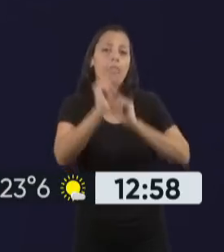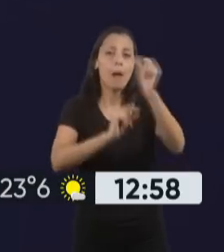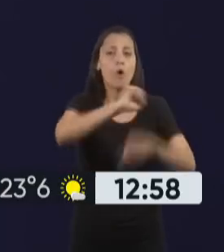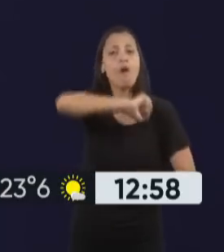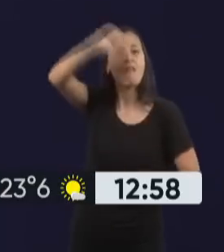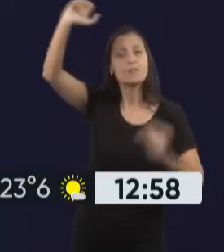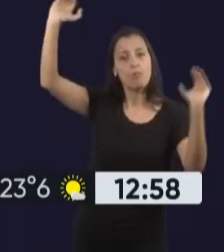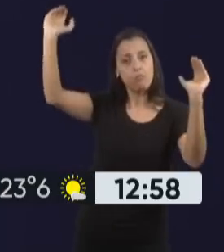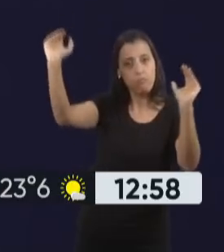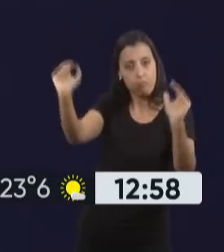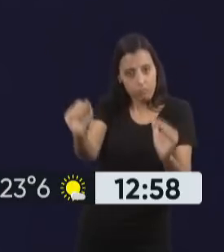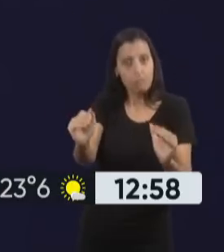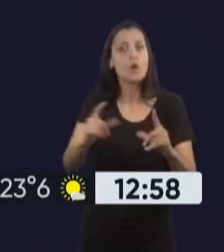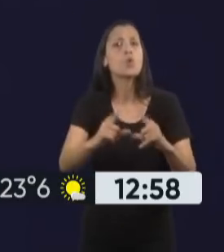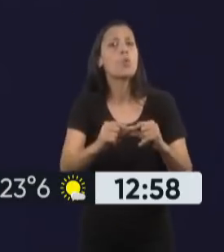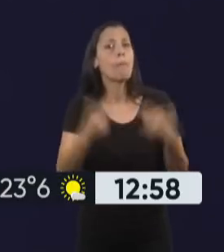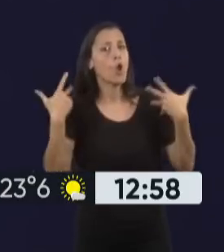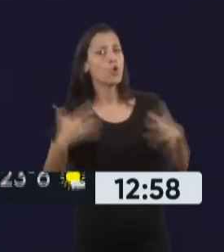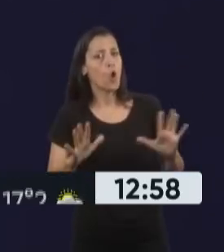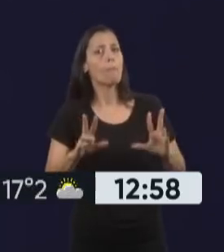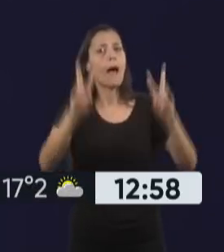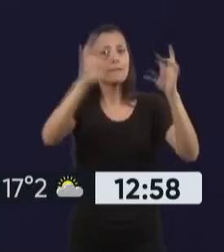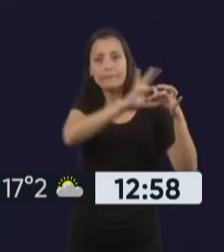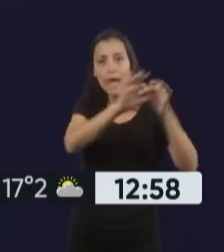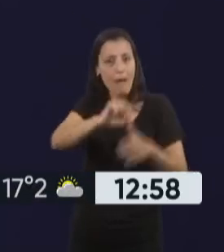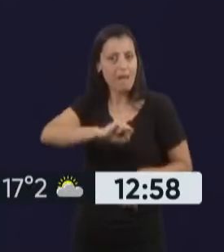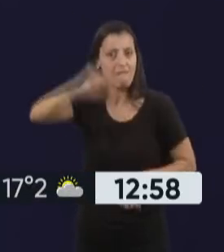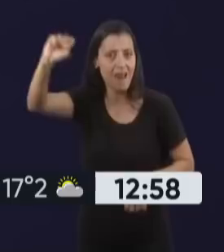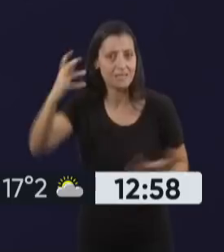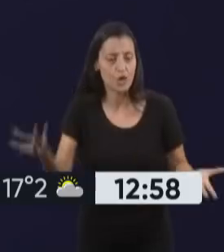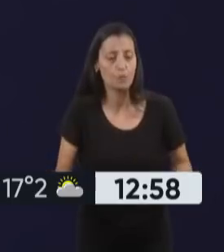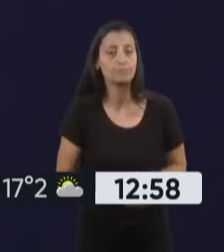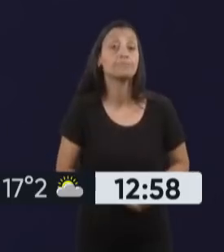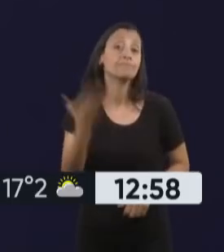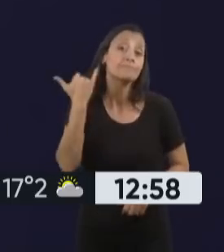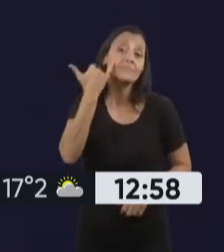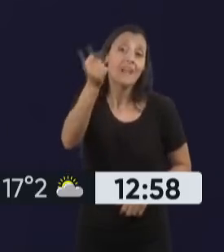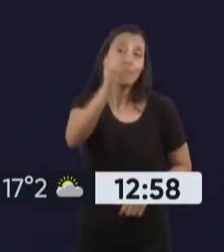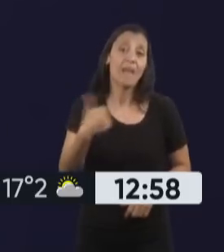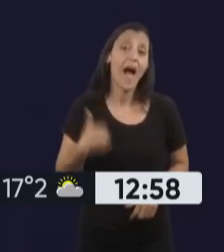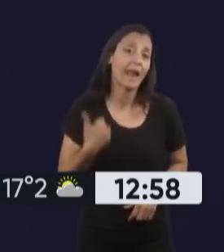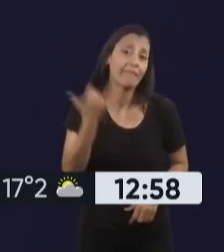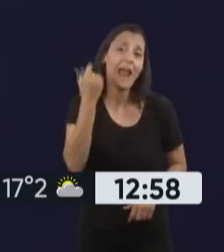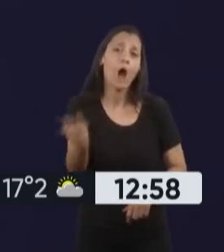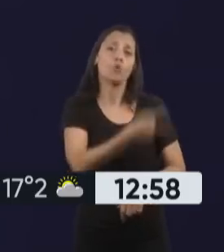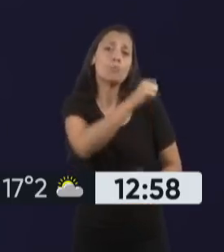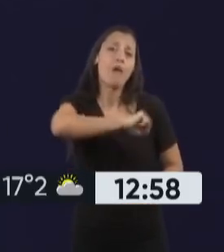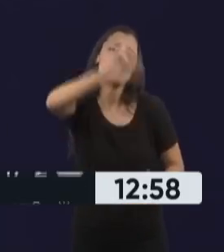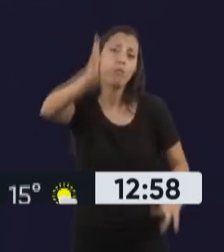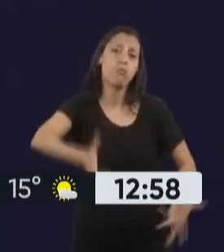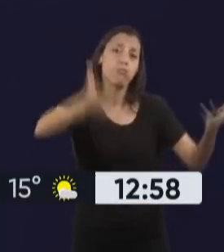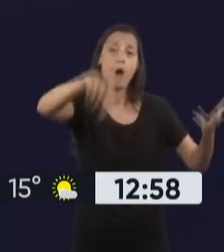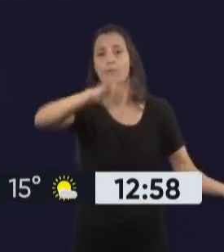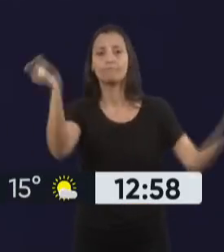convergencia a números razonables o más razonables de inflación de los que venía acostumbrado la Argentina en las últimas